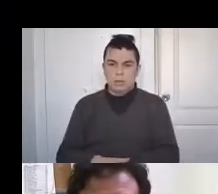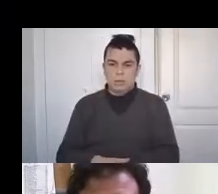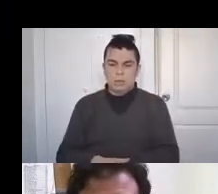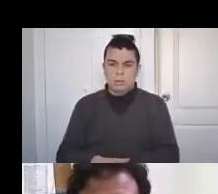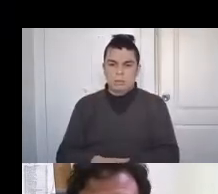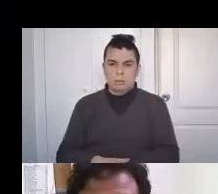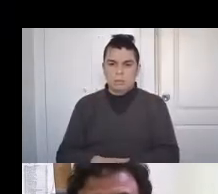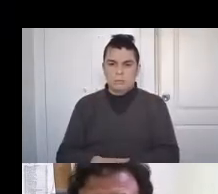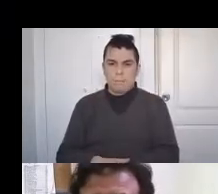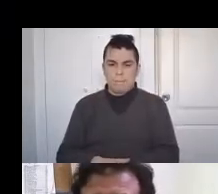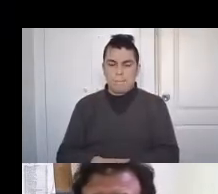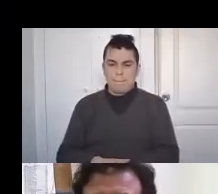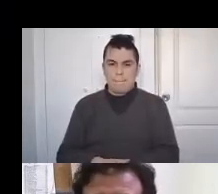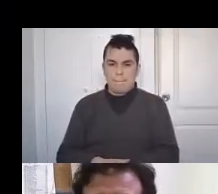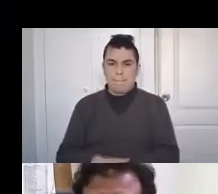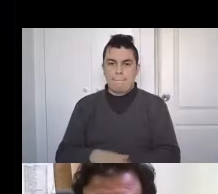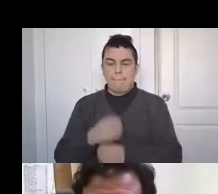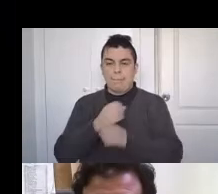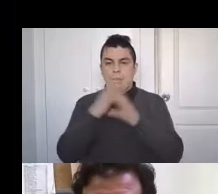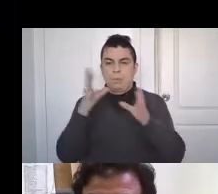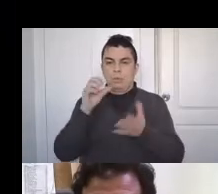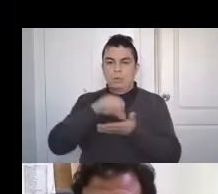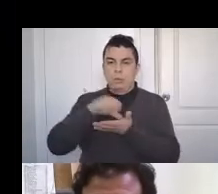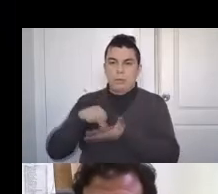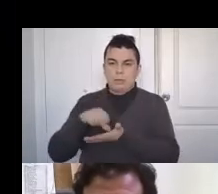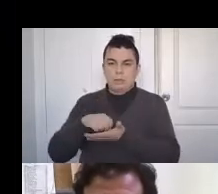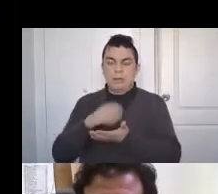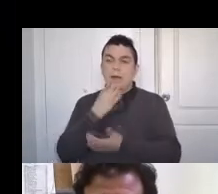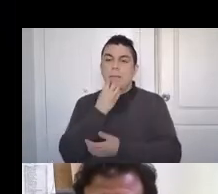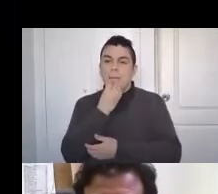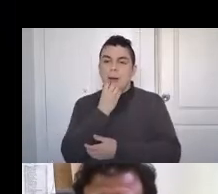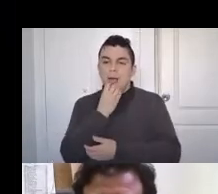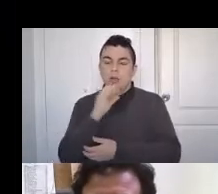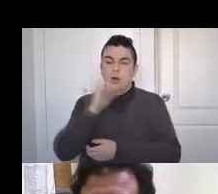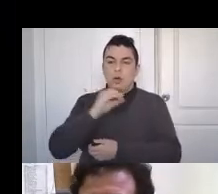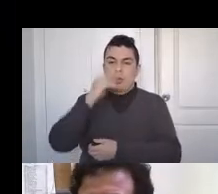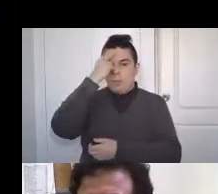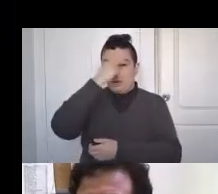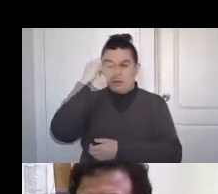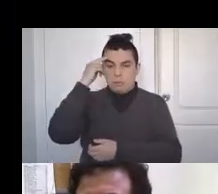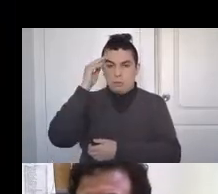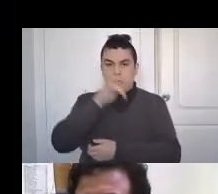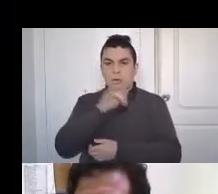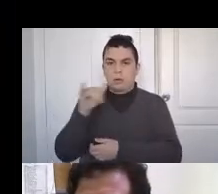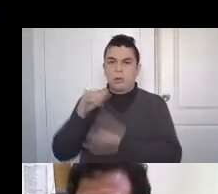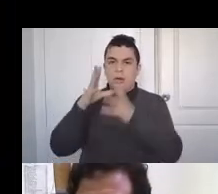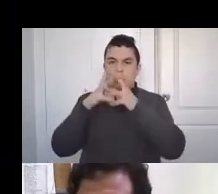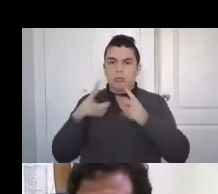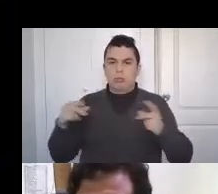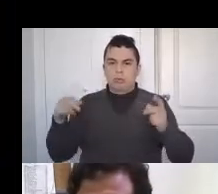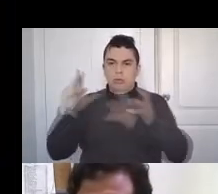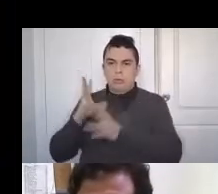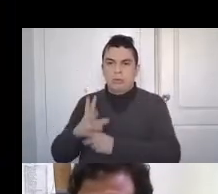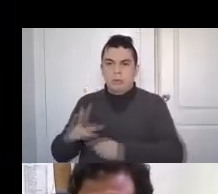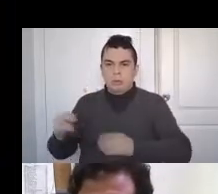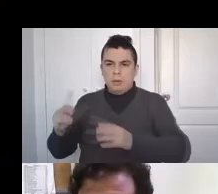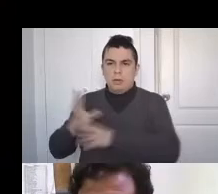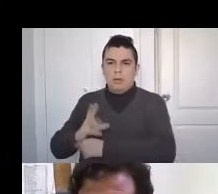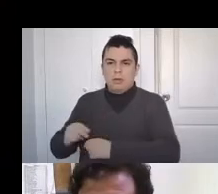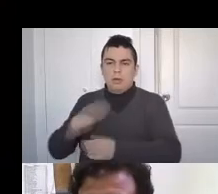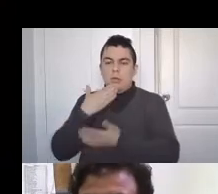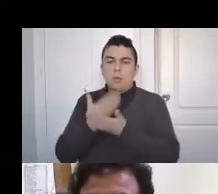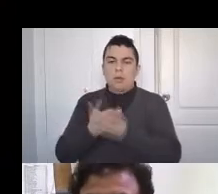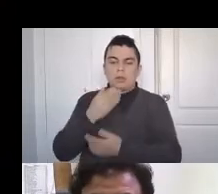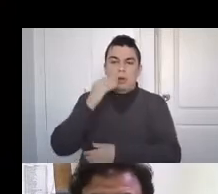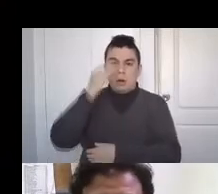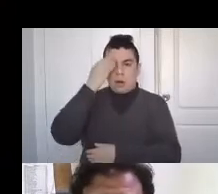que aparecen muchos países en mayo o en marzo, pero empiezan a desaparecer países en agosto.